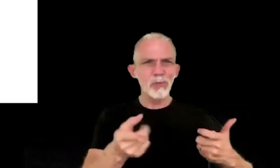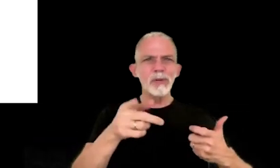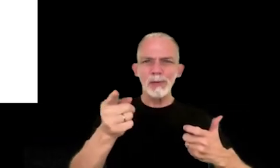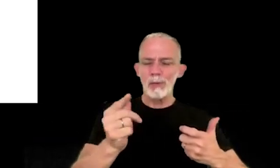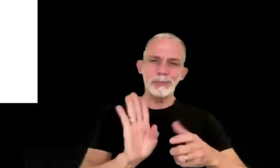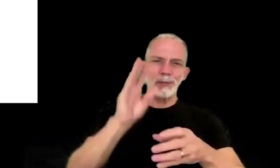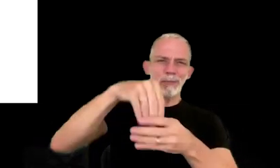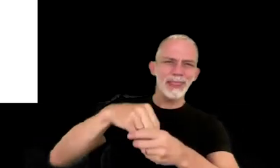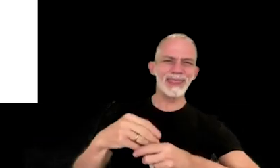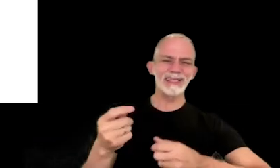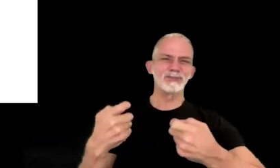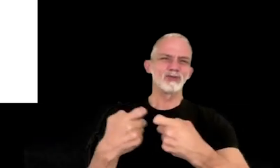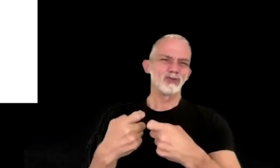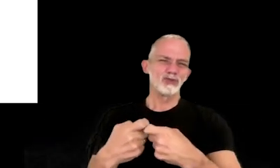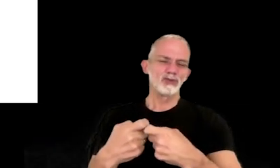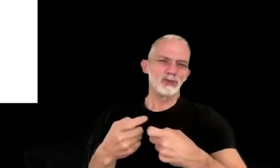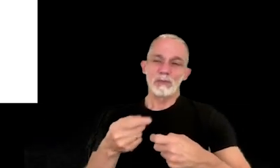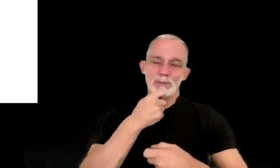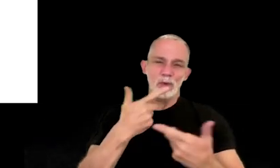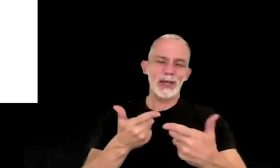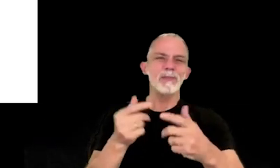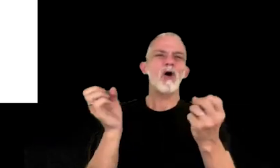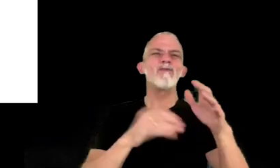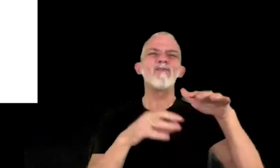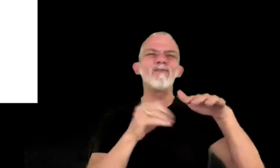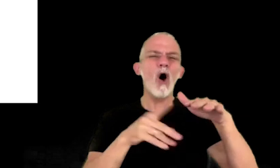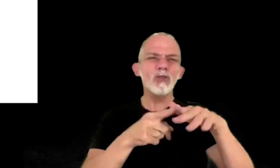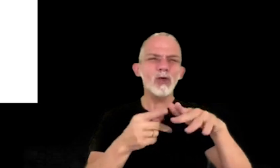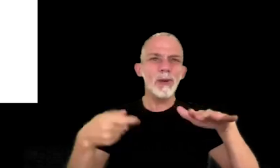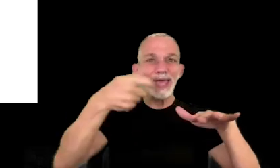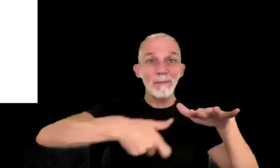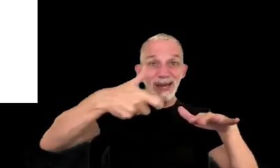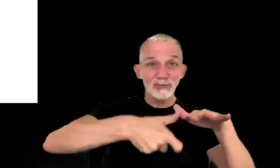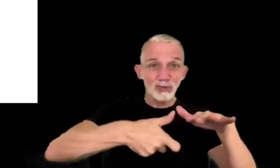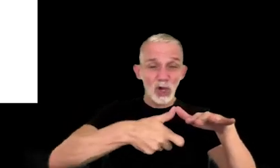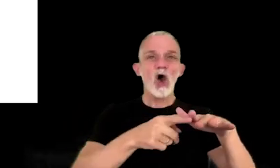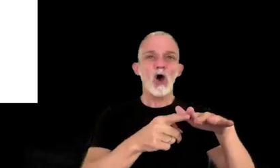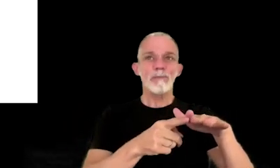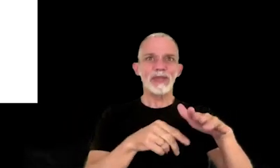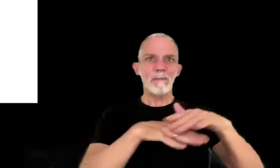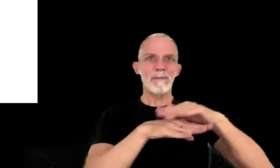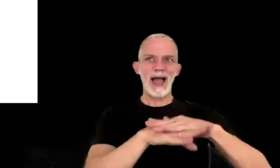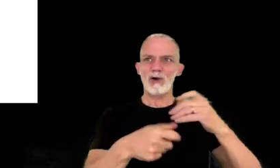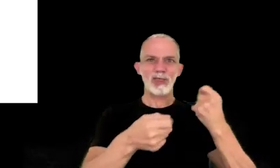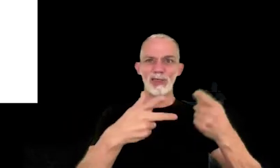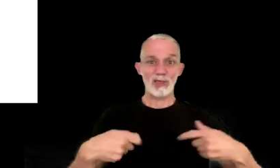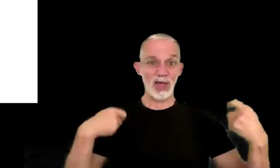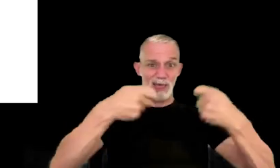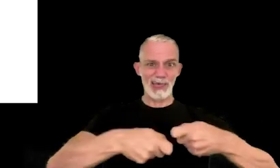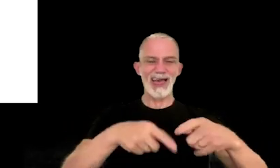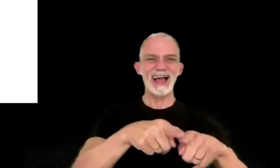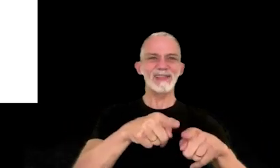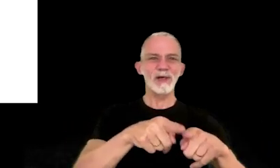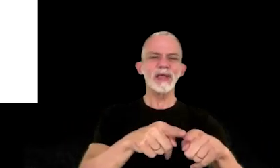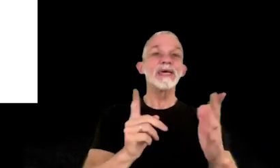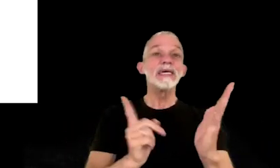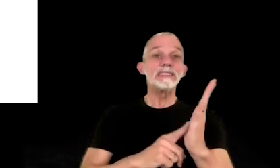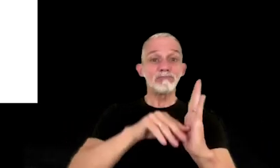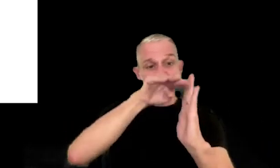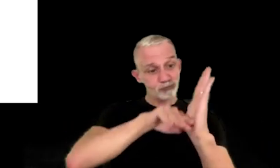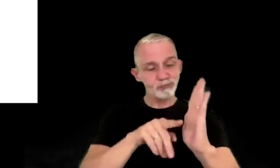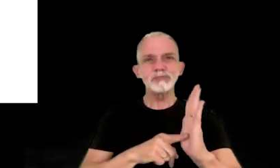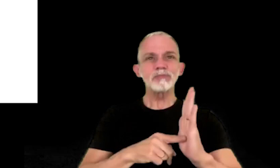participaciones en, por ejemplo, fondos comunes de inversión que ofrecen los bancos, cuando el titular de la cuenta